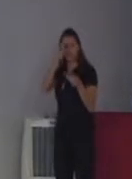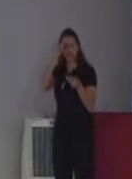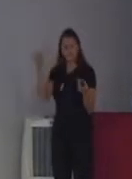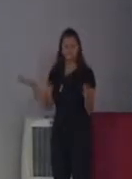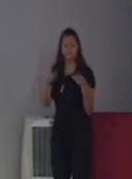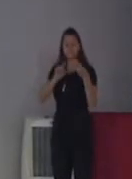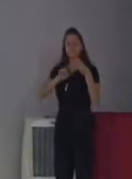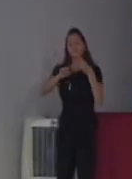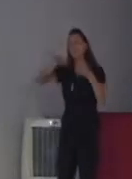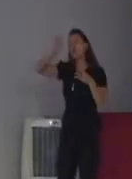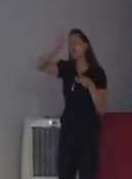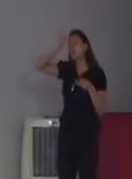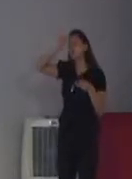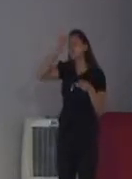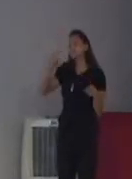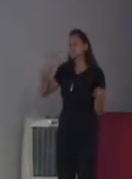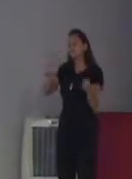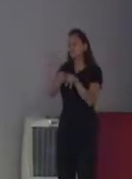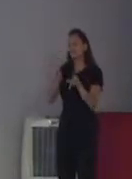como una especie